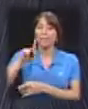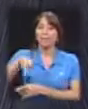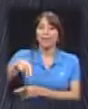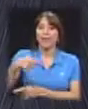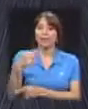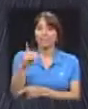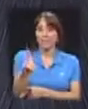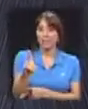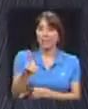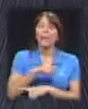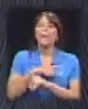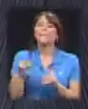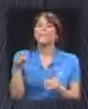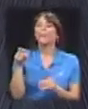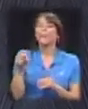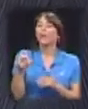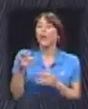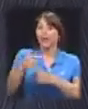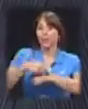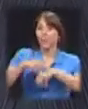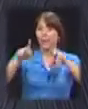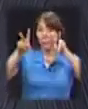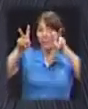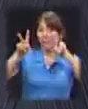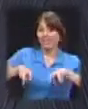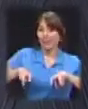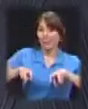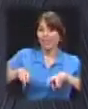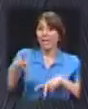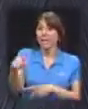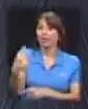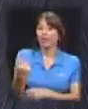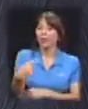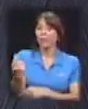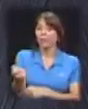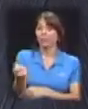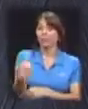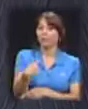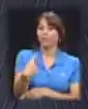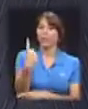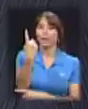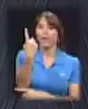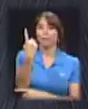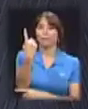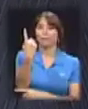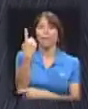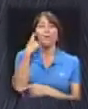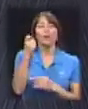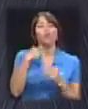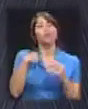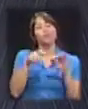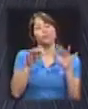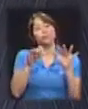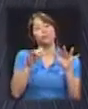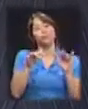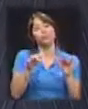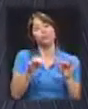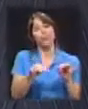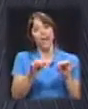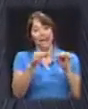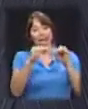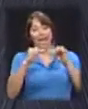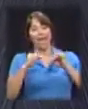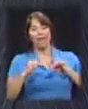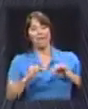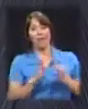examen me hizo solo una pregunta sobre una nota al pie que yo tenía en la tesis. Y